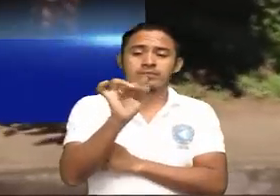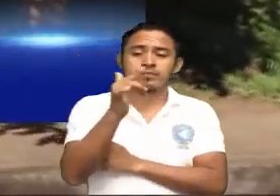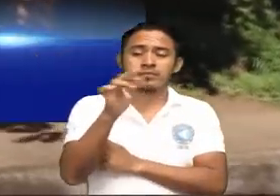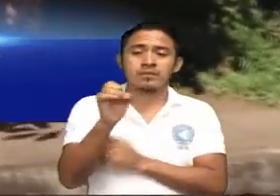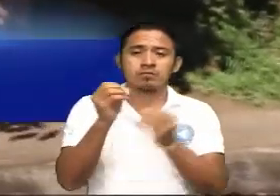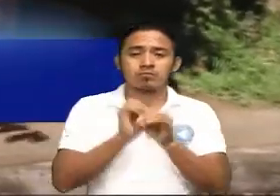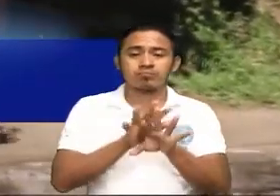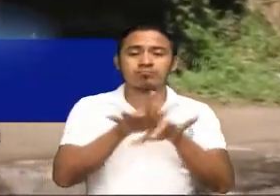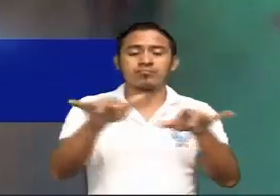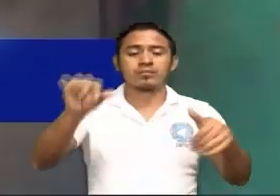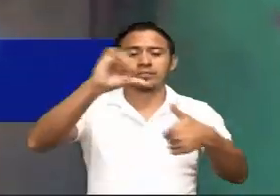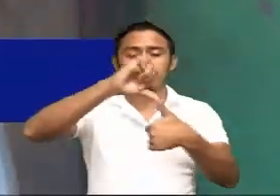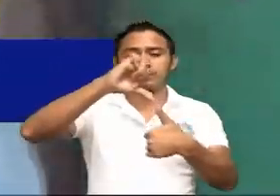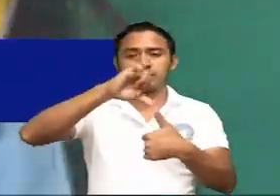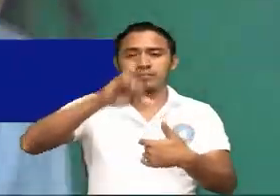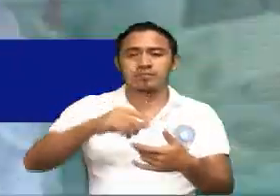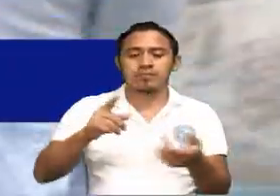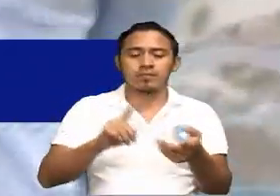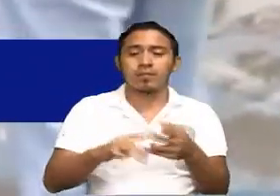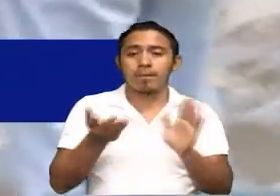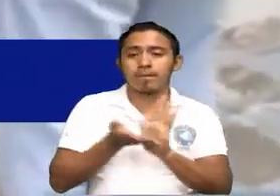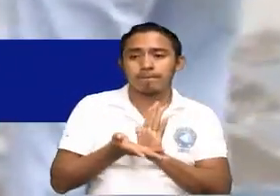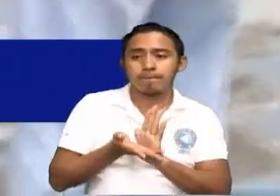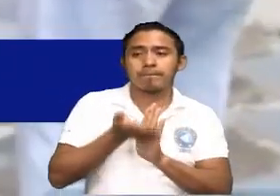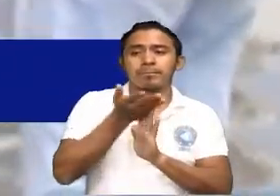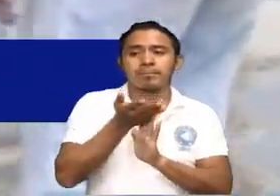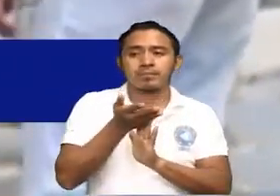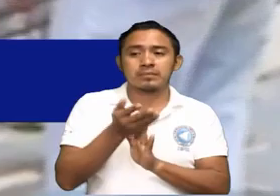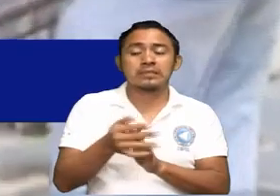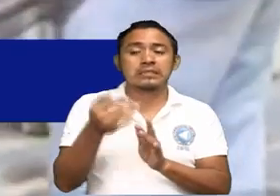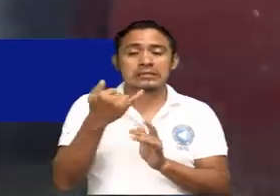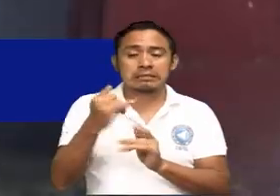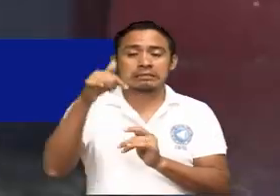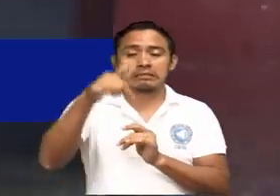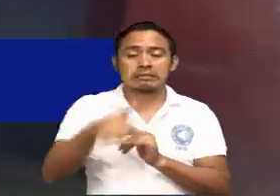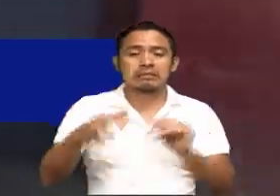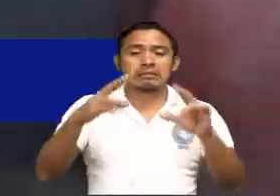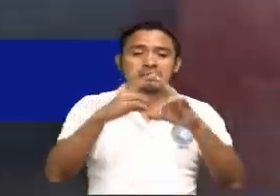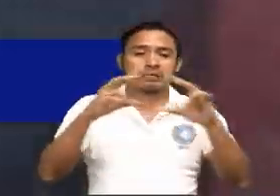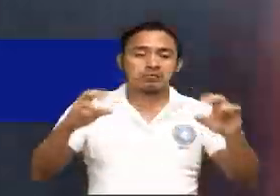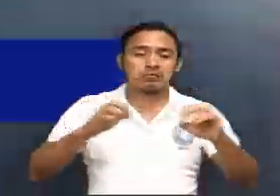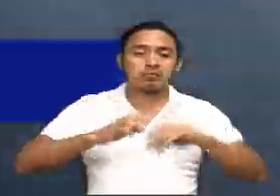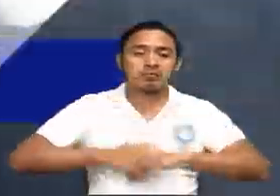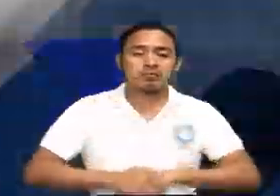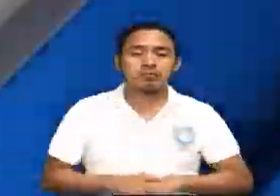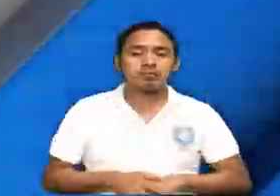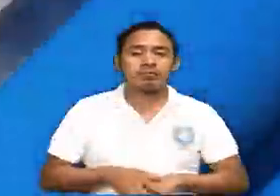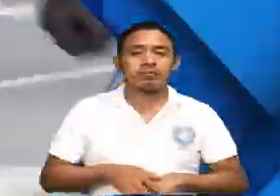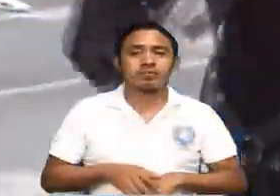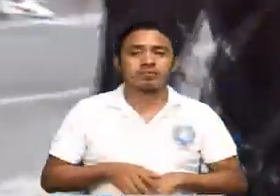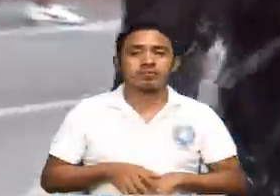en la región centroamericana y el incremento de casos positivos en el país.